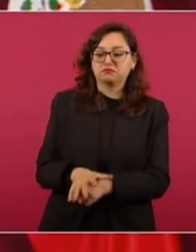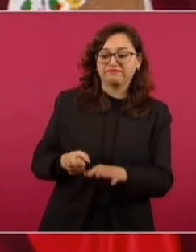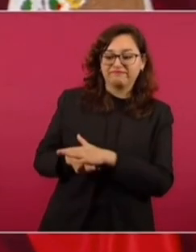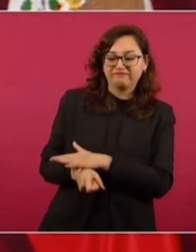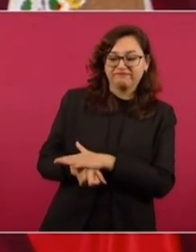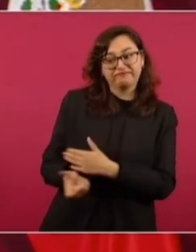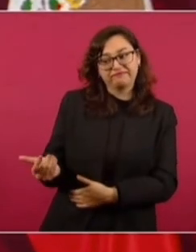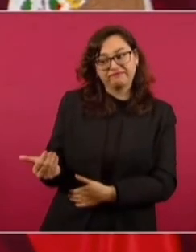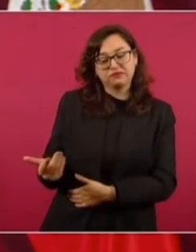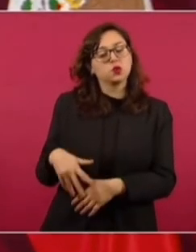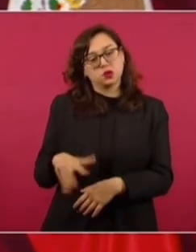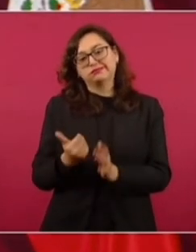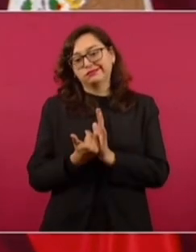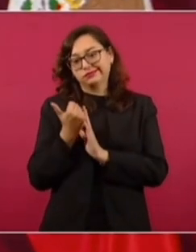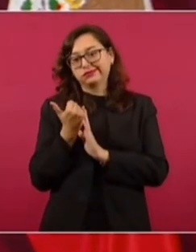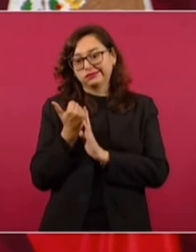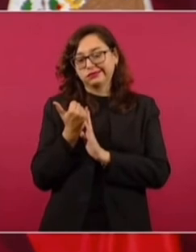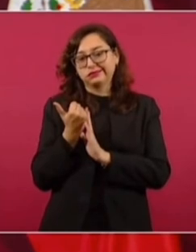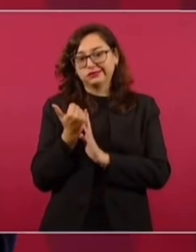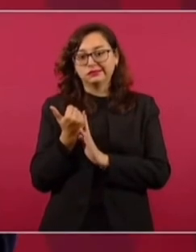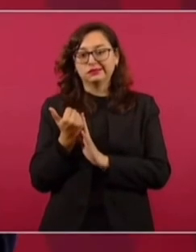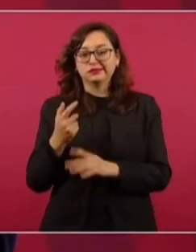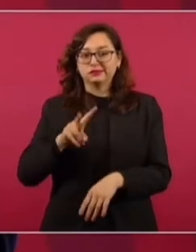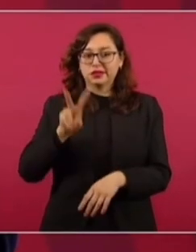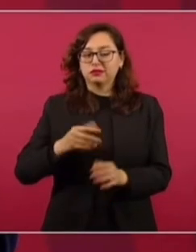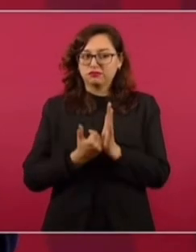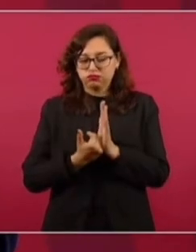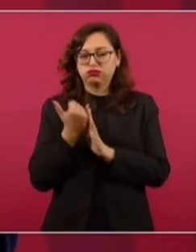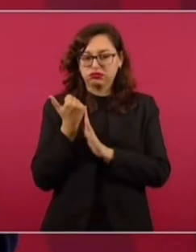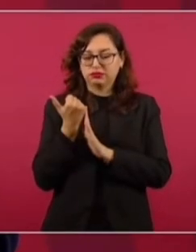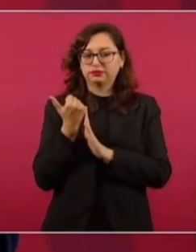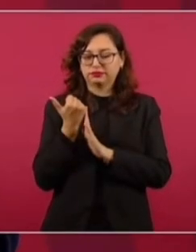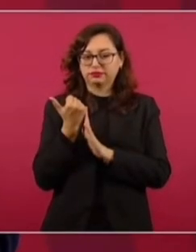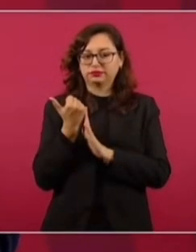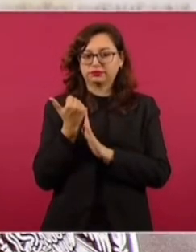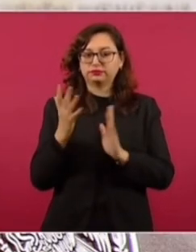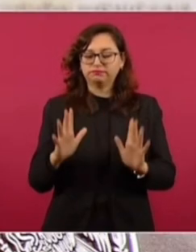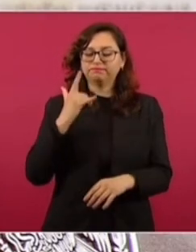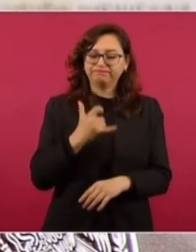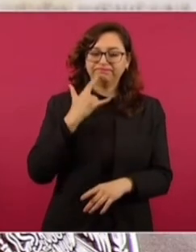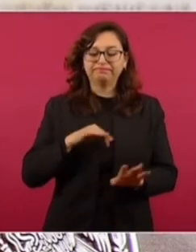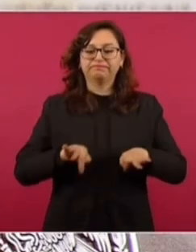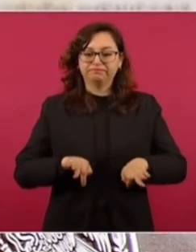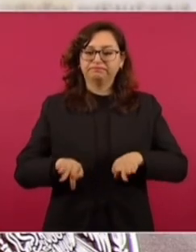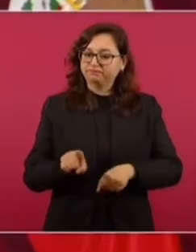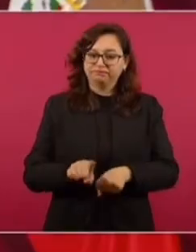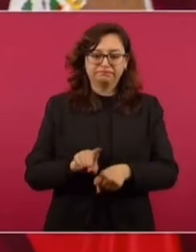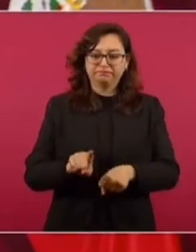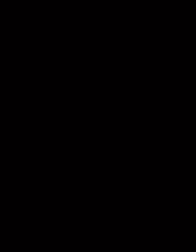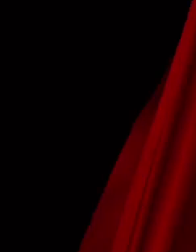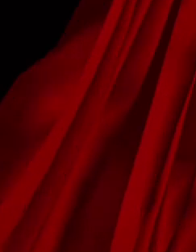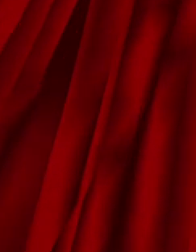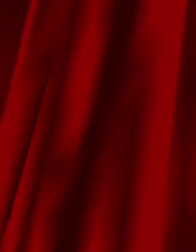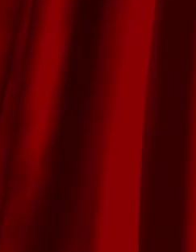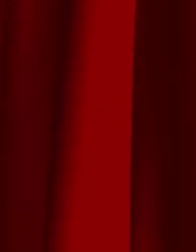tiene un incremento en la incidencia delictiva. Pero estamos en eso, estamos trabajando todo el tiempo.